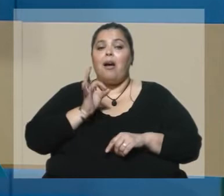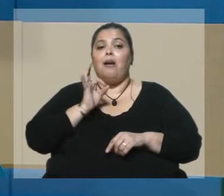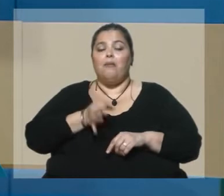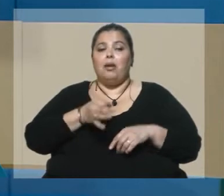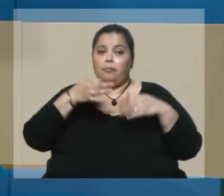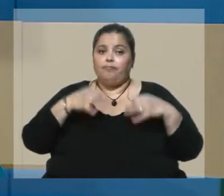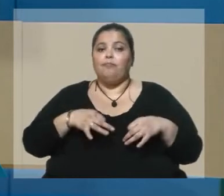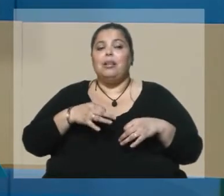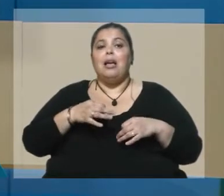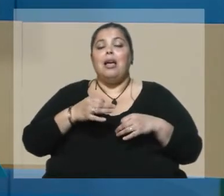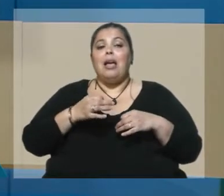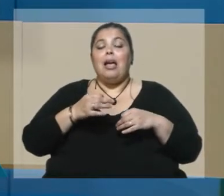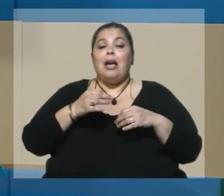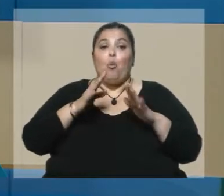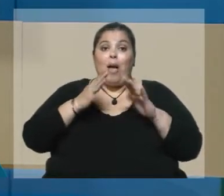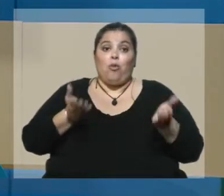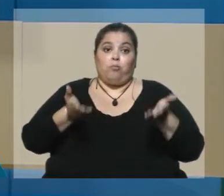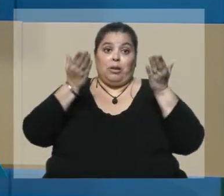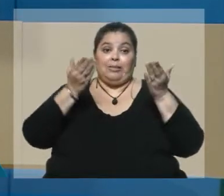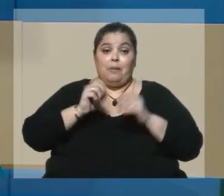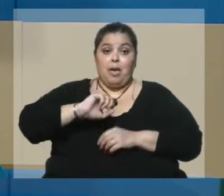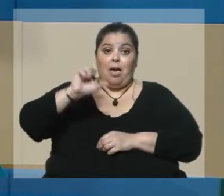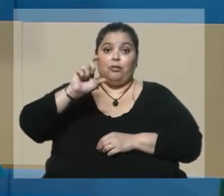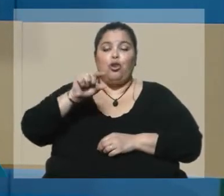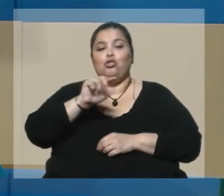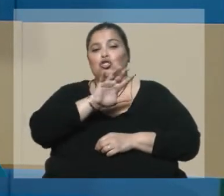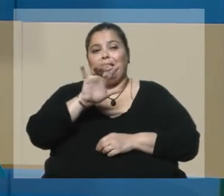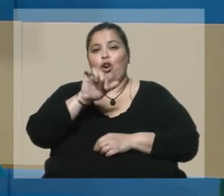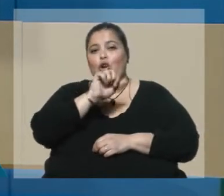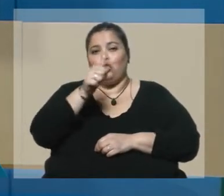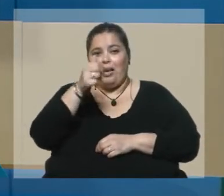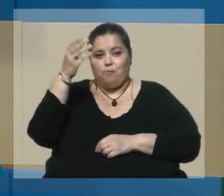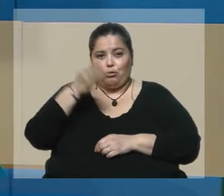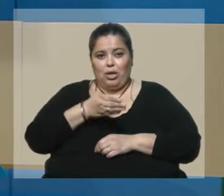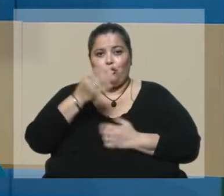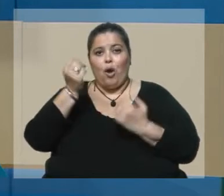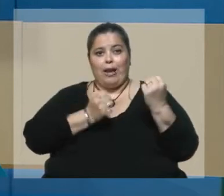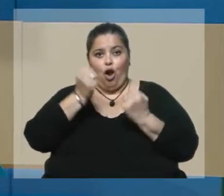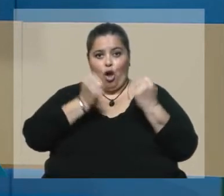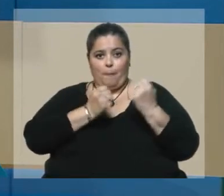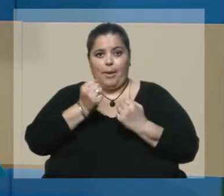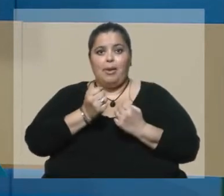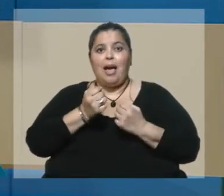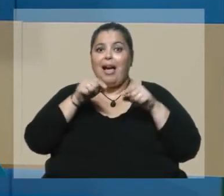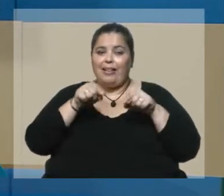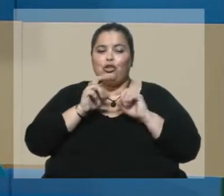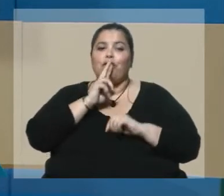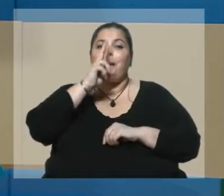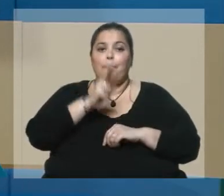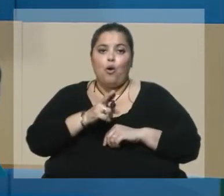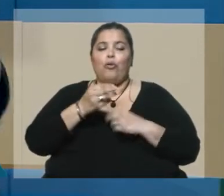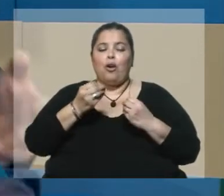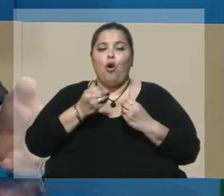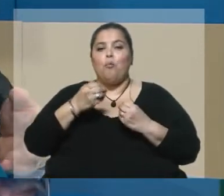en buena medida este crecimiento de 5 6% que va a tener la economía responde a un efecto